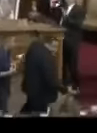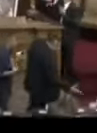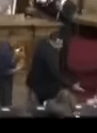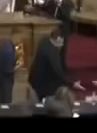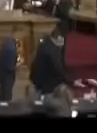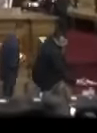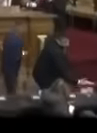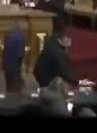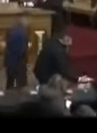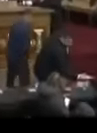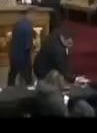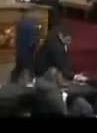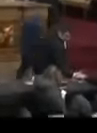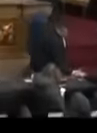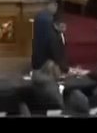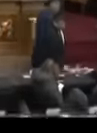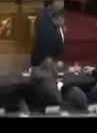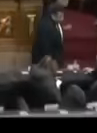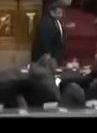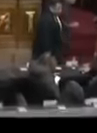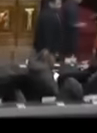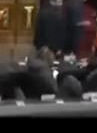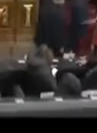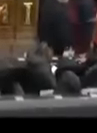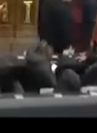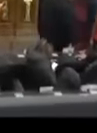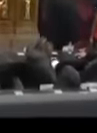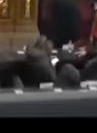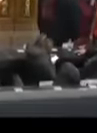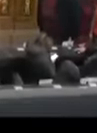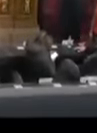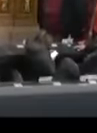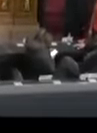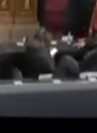al hemiciclo de sesiones para continuar con nuestra programación habitual.